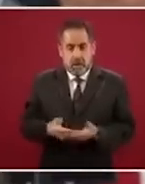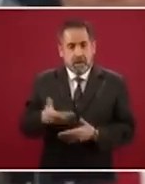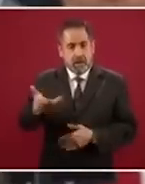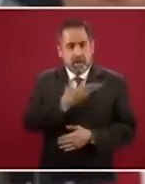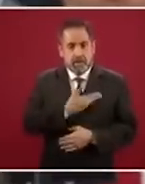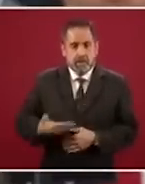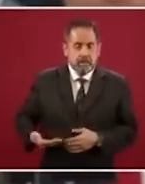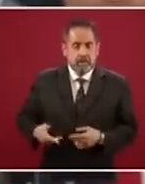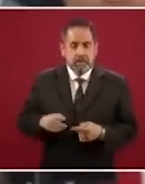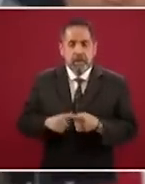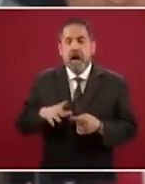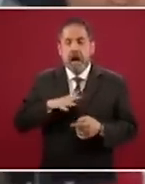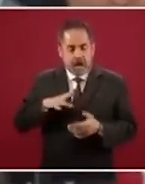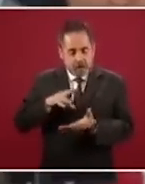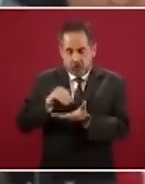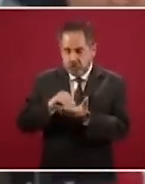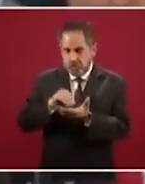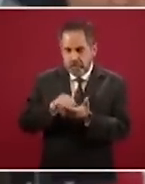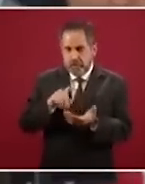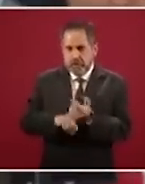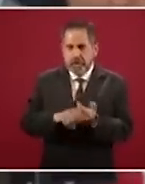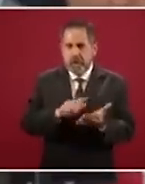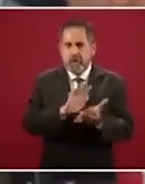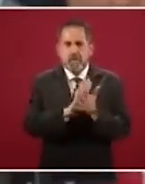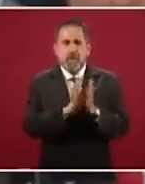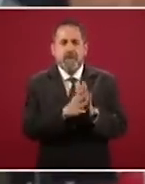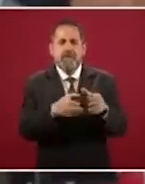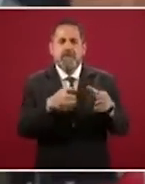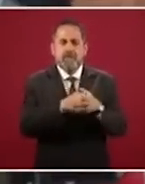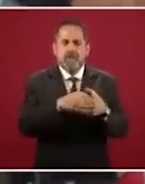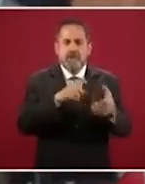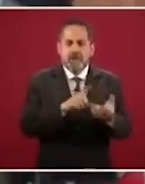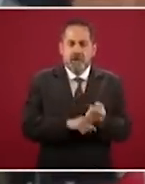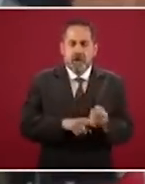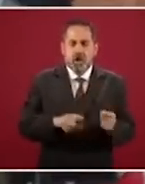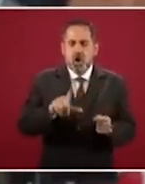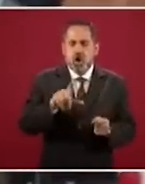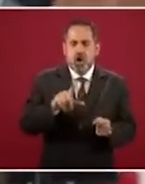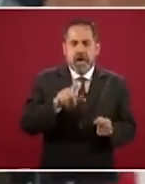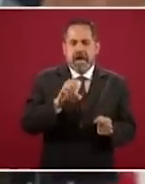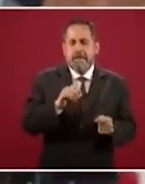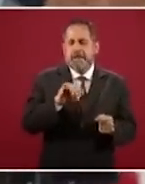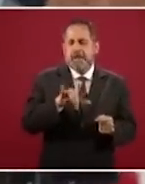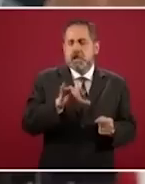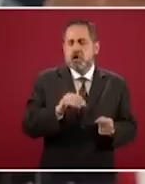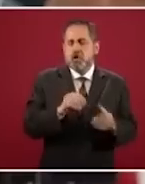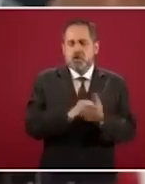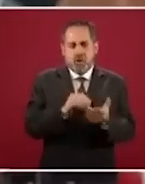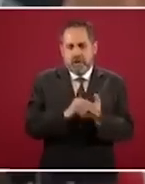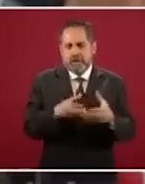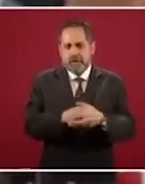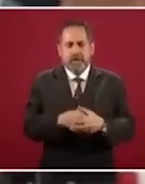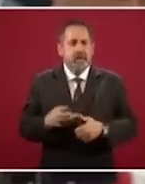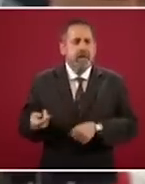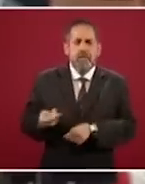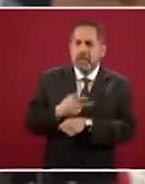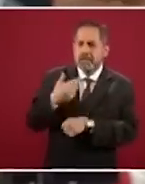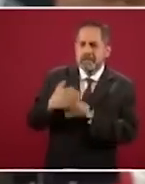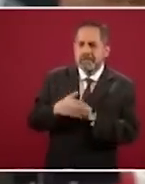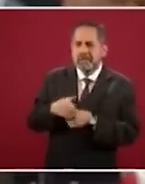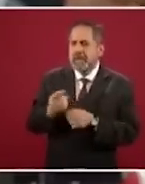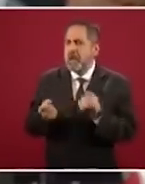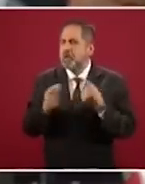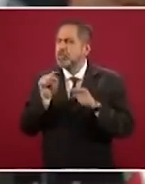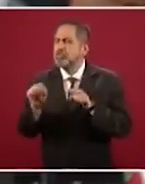presidente, existe todavía la mafia de Lozoya. Yo le quiero preguntar, ¿qué va a pasar con esta